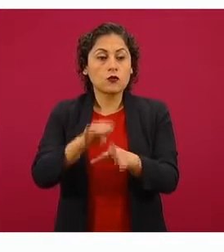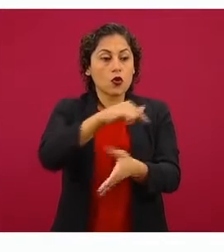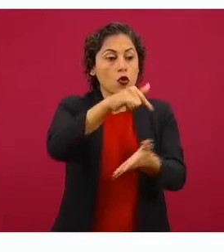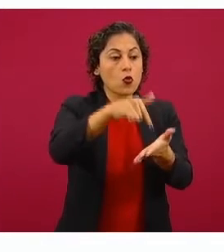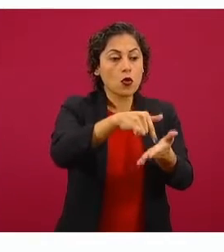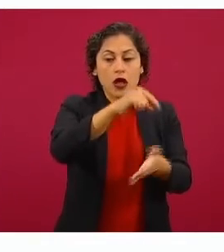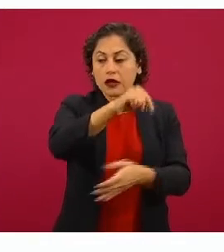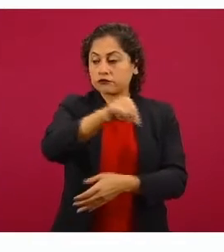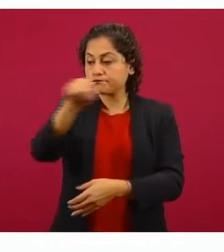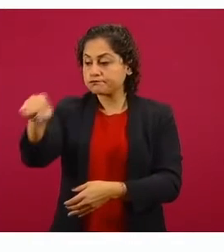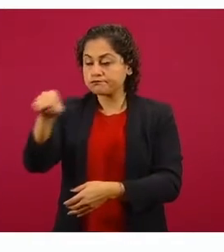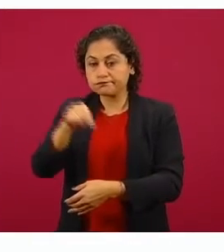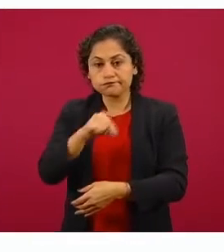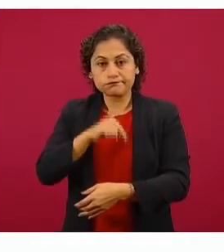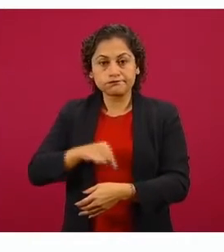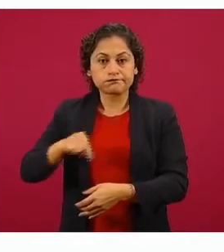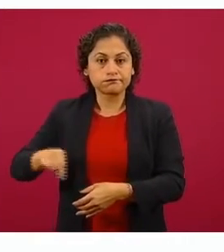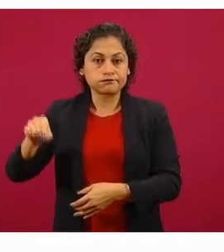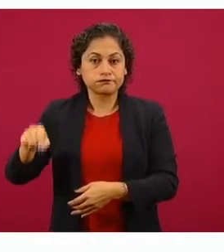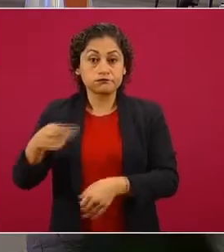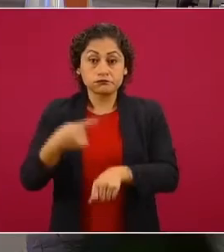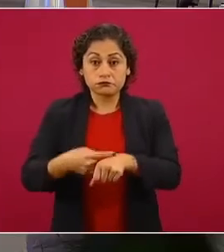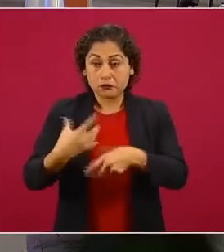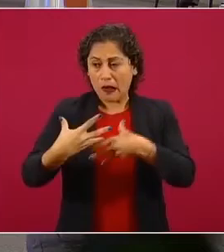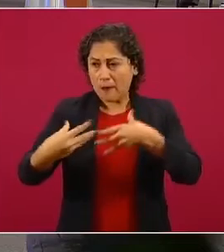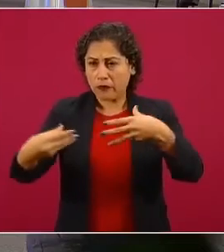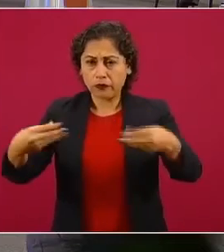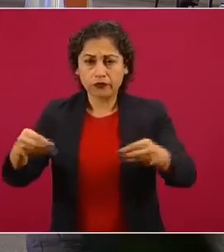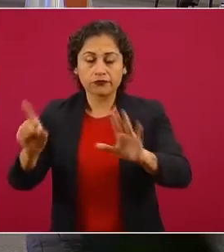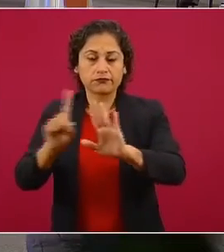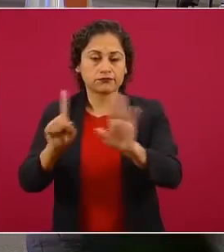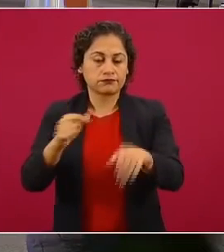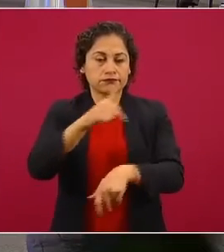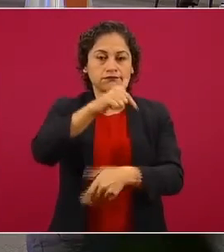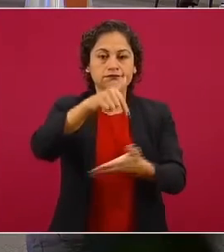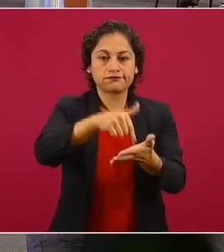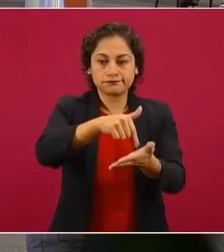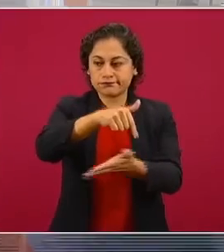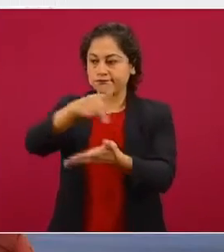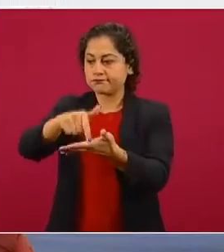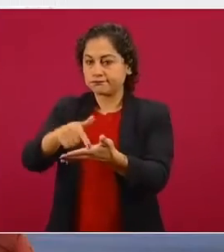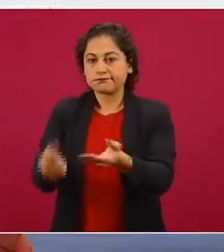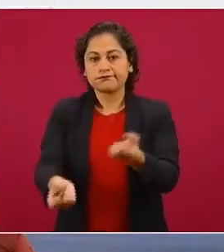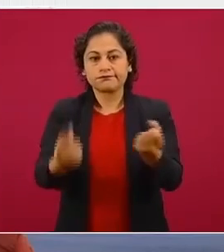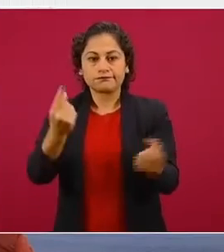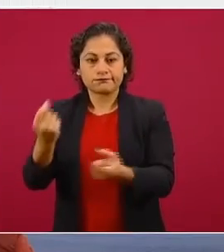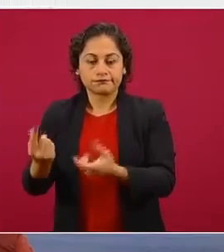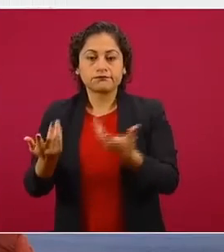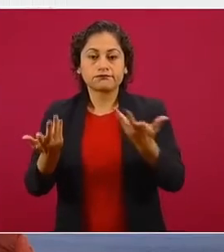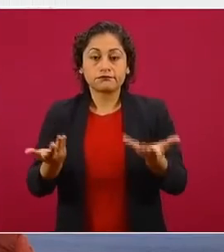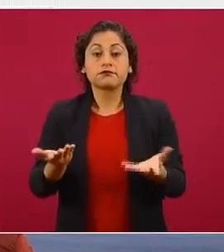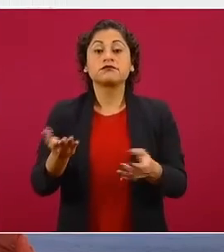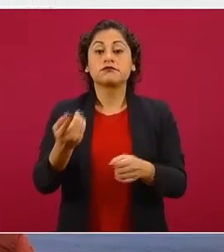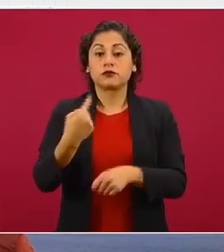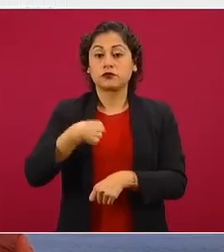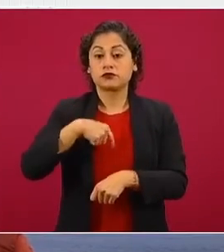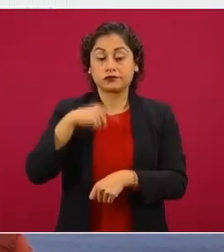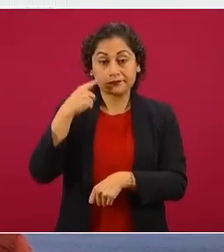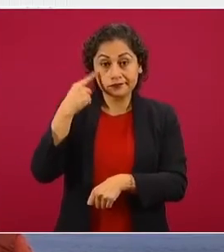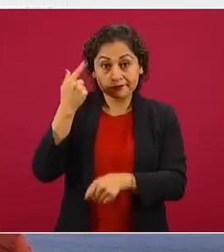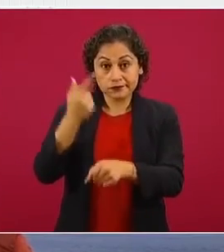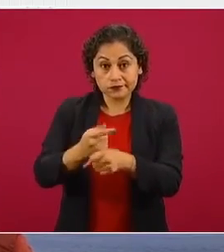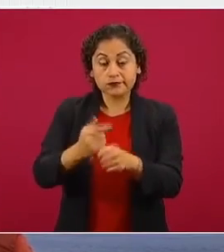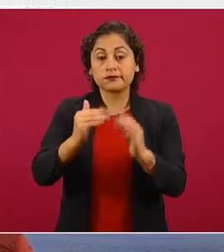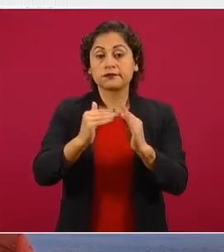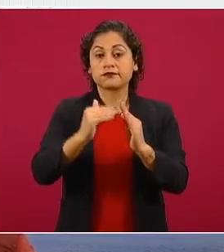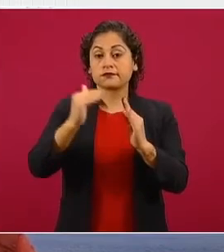zonas dispersas, más que una transmisión sostenida en una sola zona. y tenemos una reducción sostenida. Tenemos ya